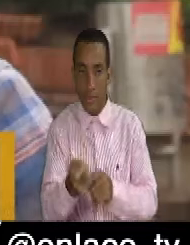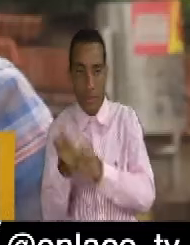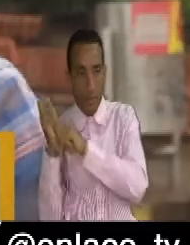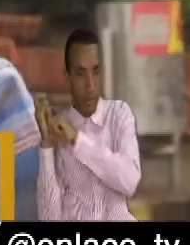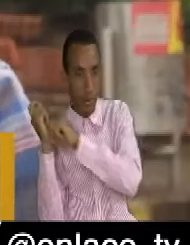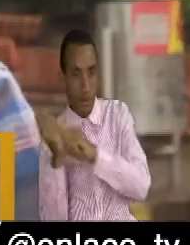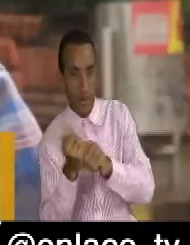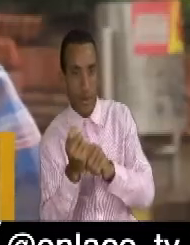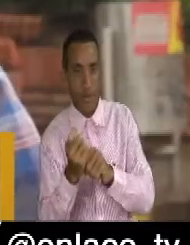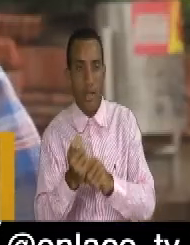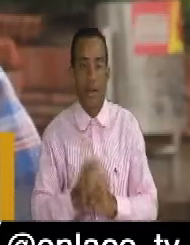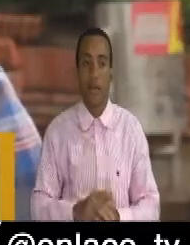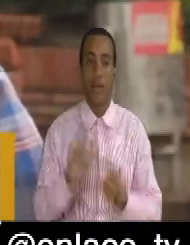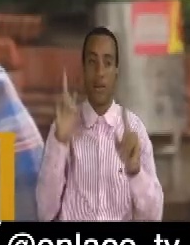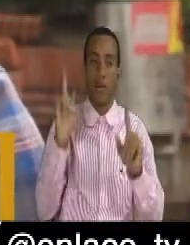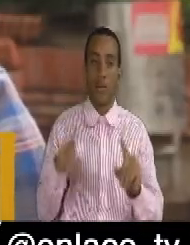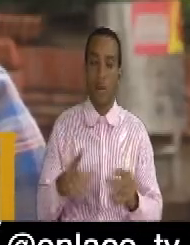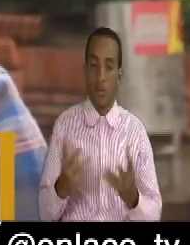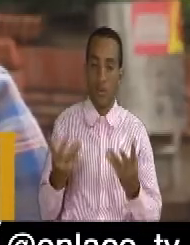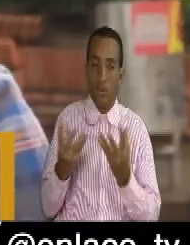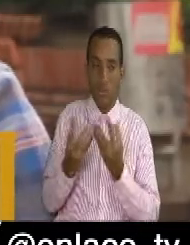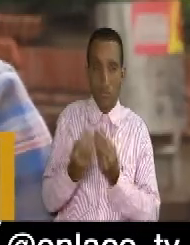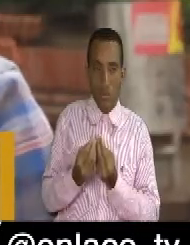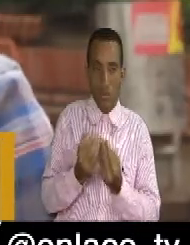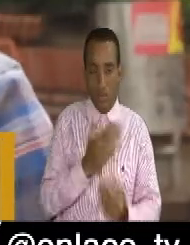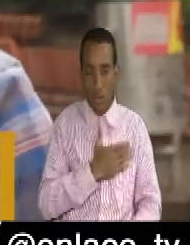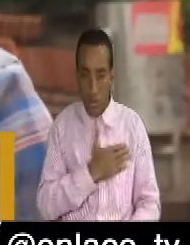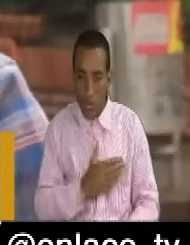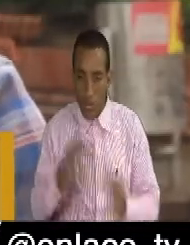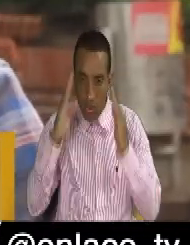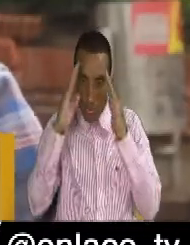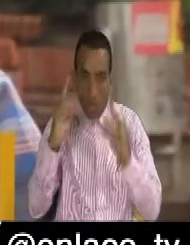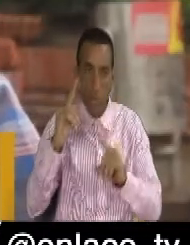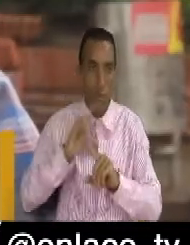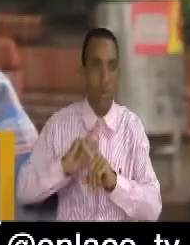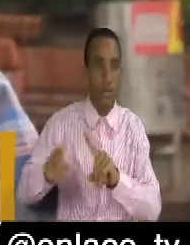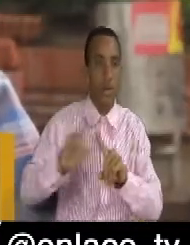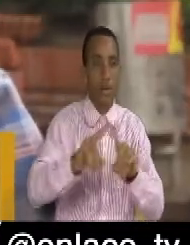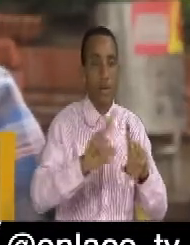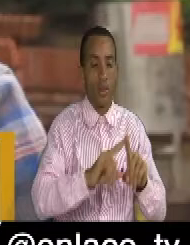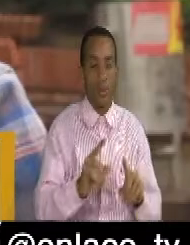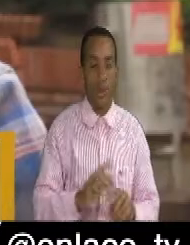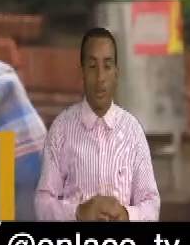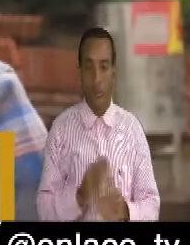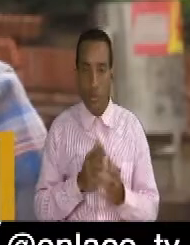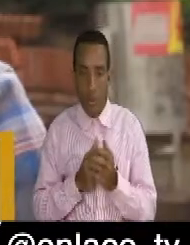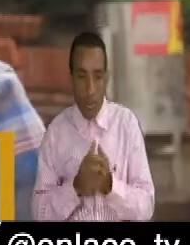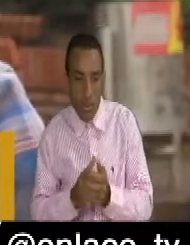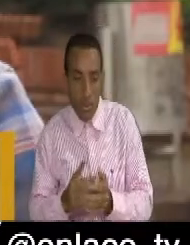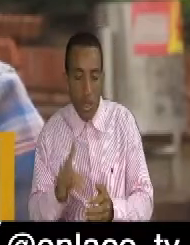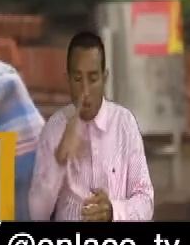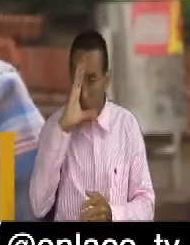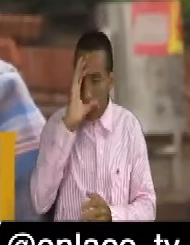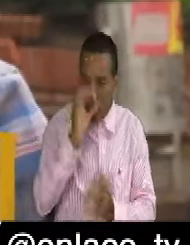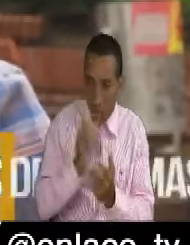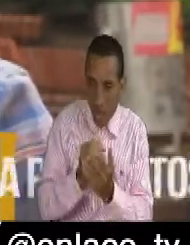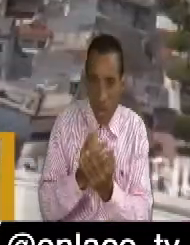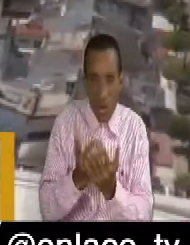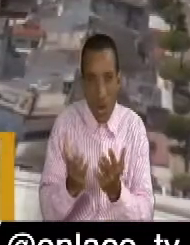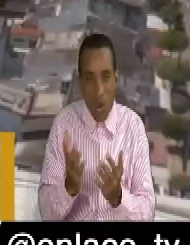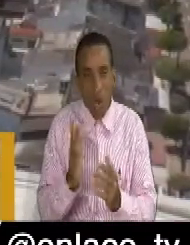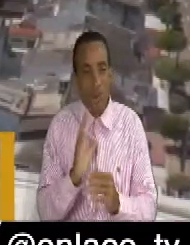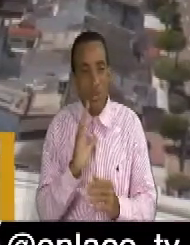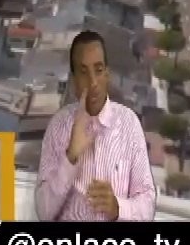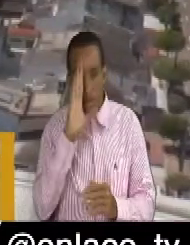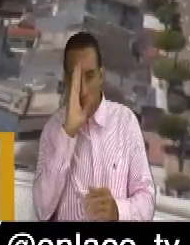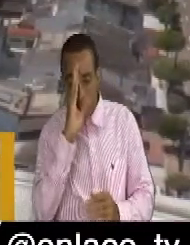también tenemos un personal idóneo y dispuesto para poder atender las diferentes asesorías o inquietudes de la comunidad en torno a lo que va a ser el proceso.